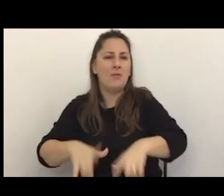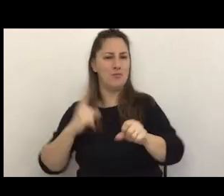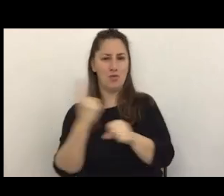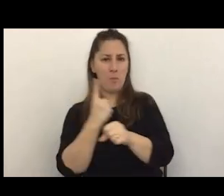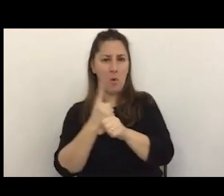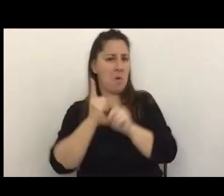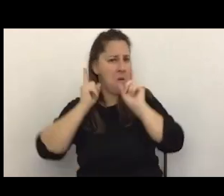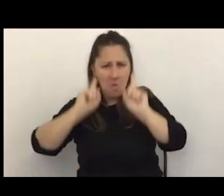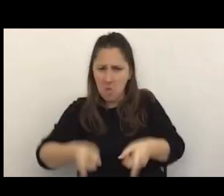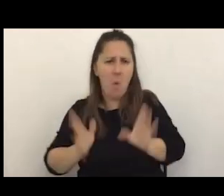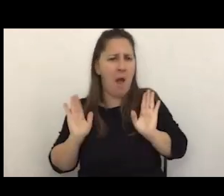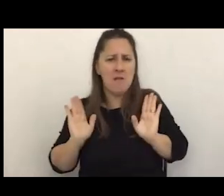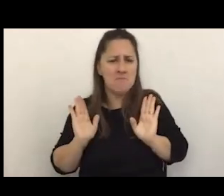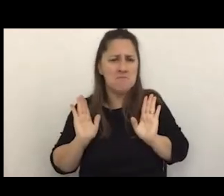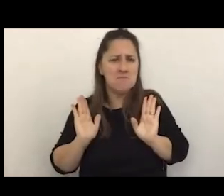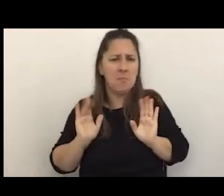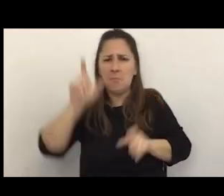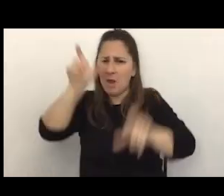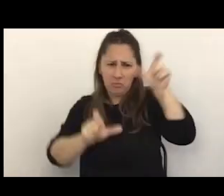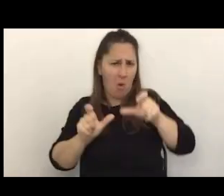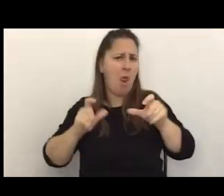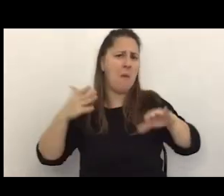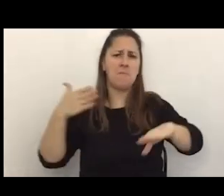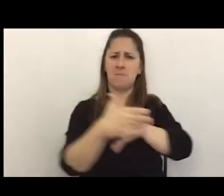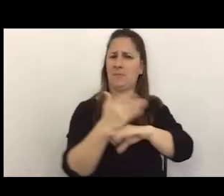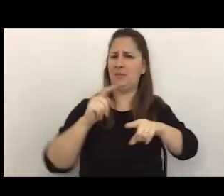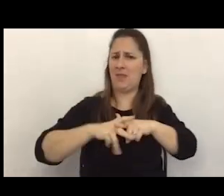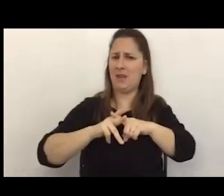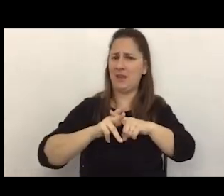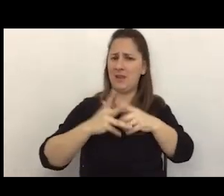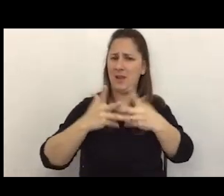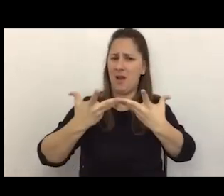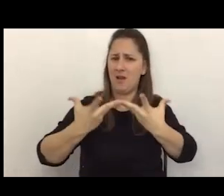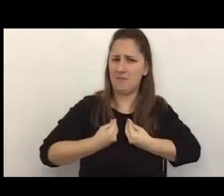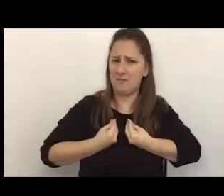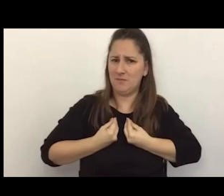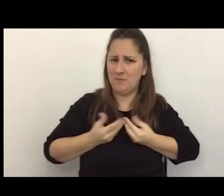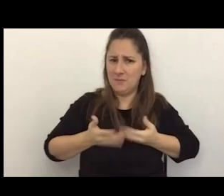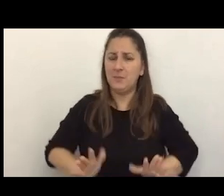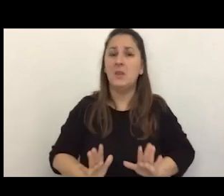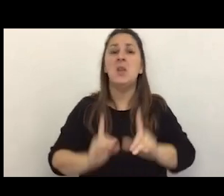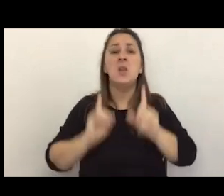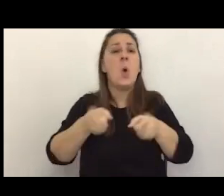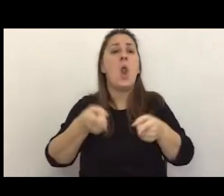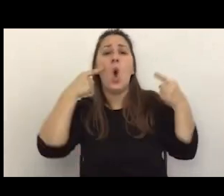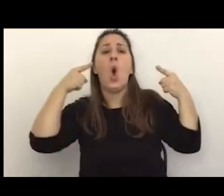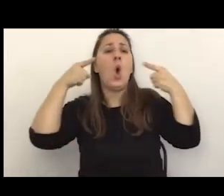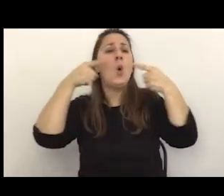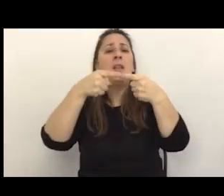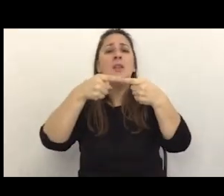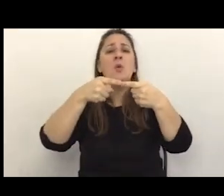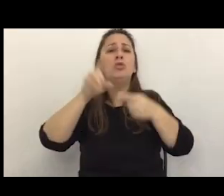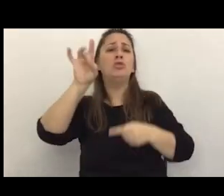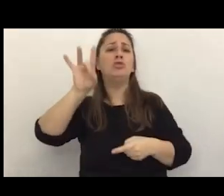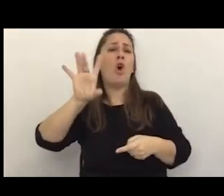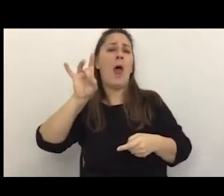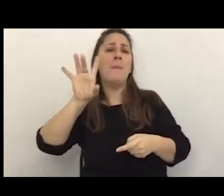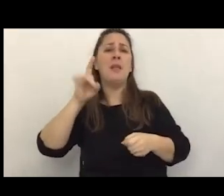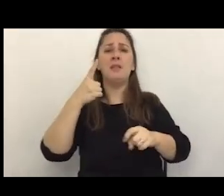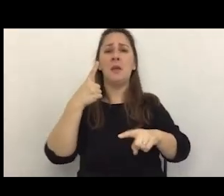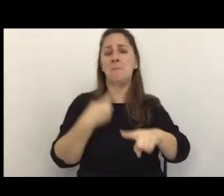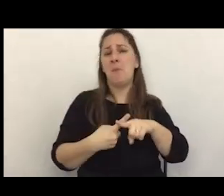Y aun cuando eventualmente sus fines sean puramente estéticos.